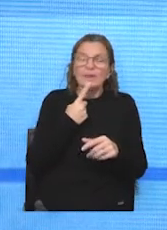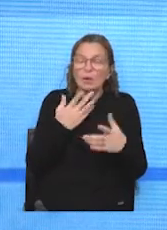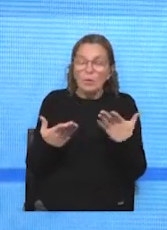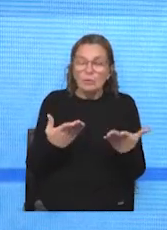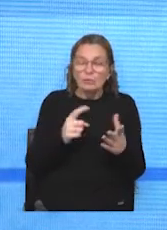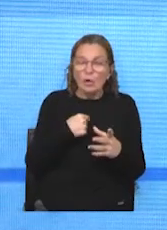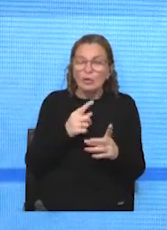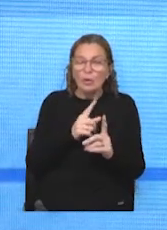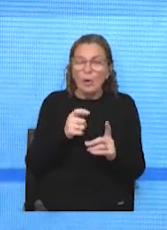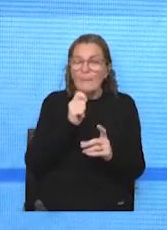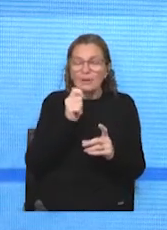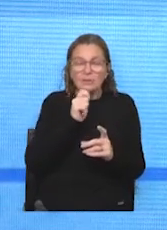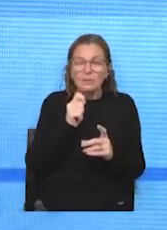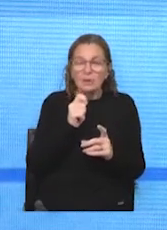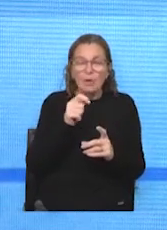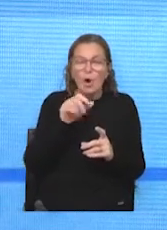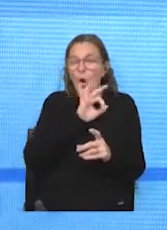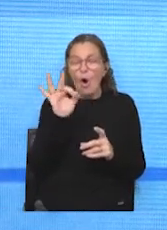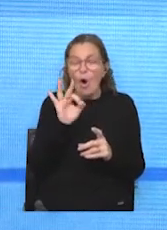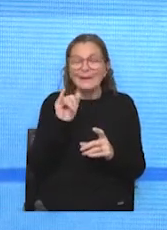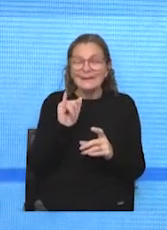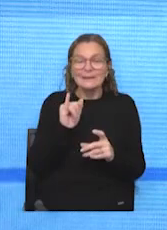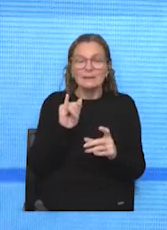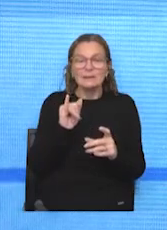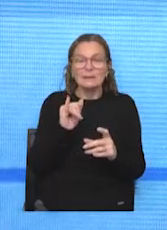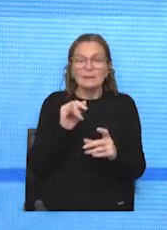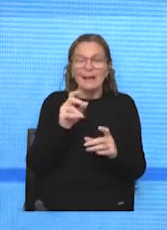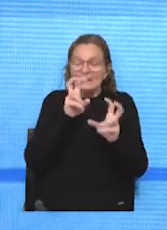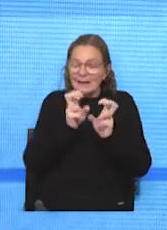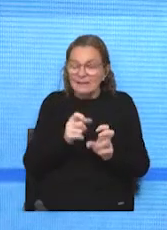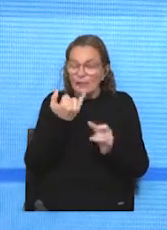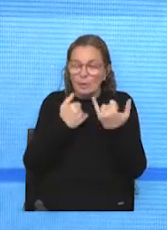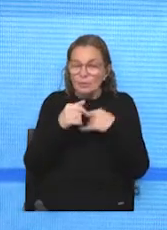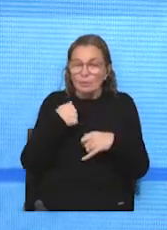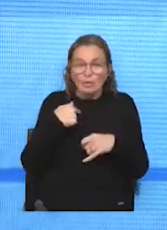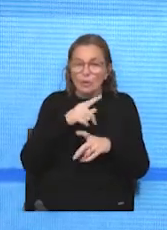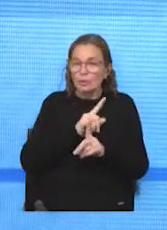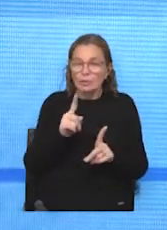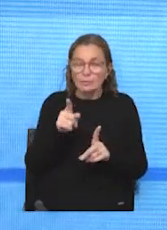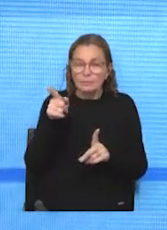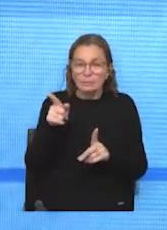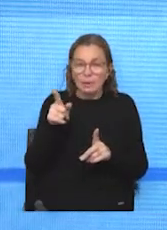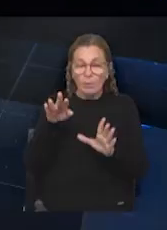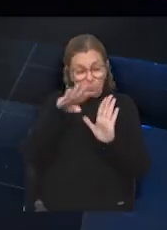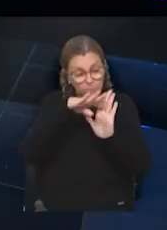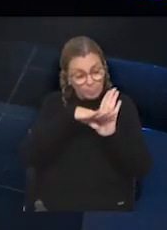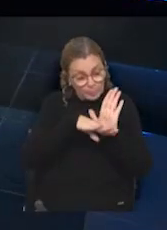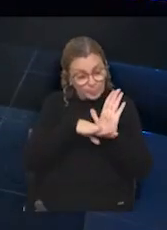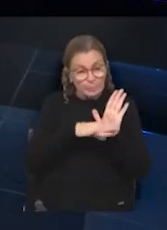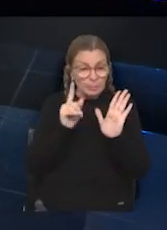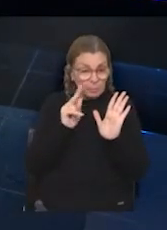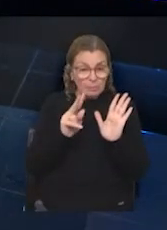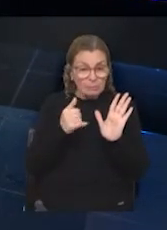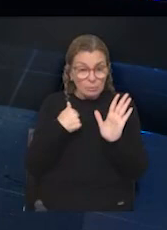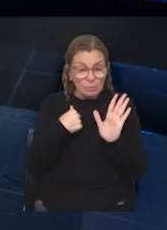o periodista u o y eh analista de información no es así tengo un currículum y quiero vamos